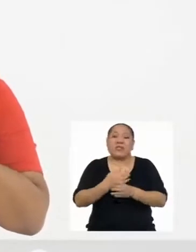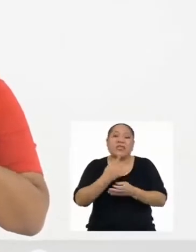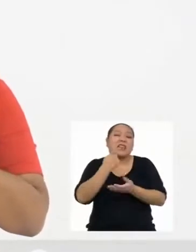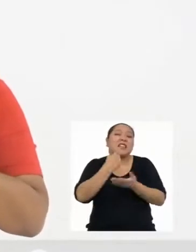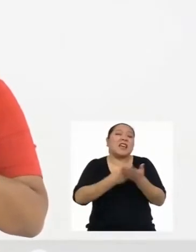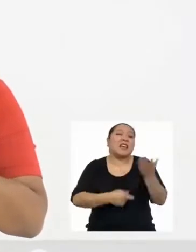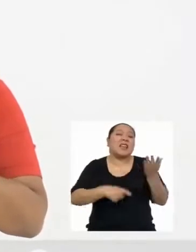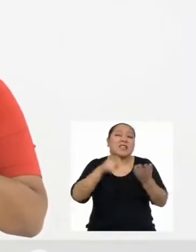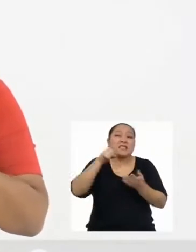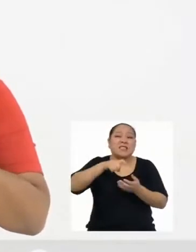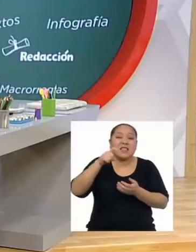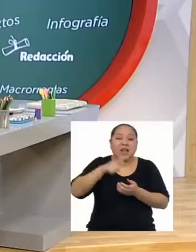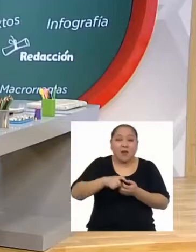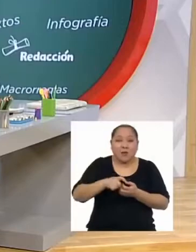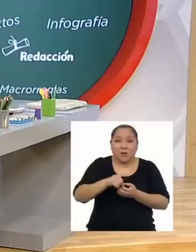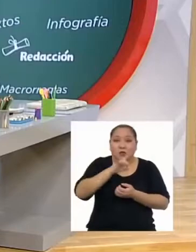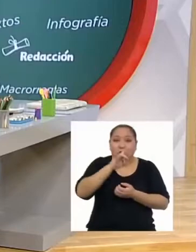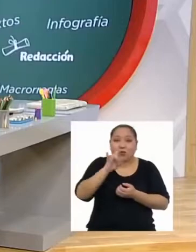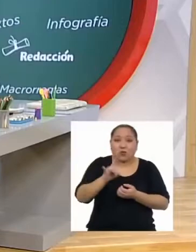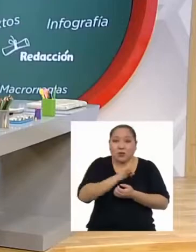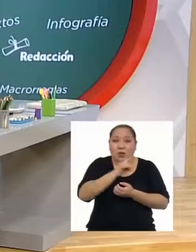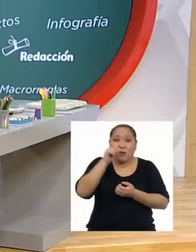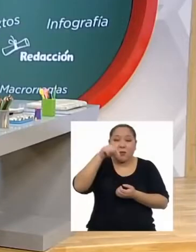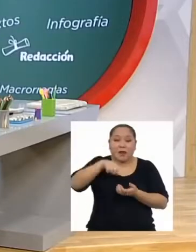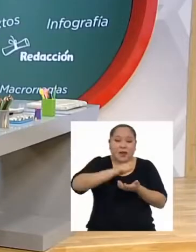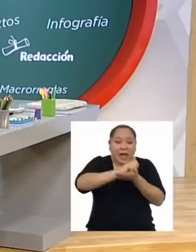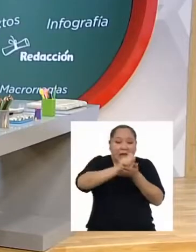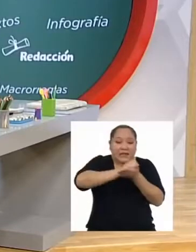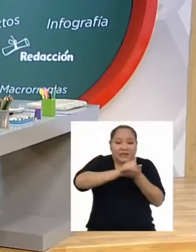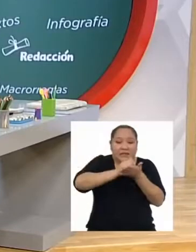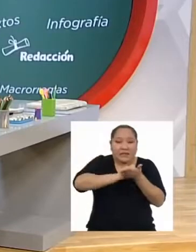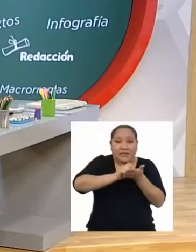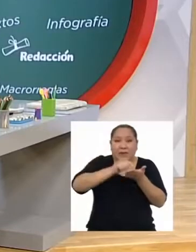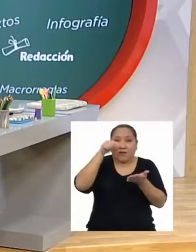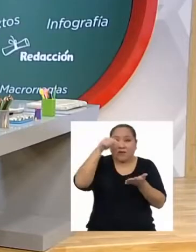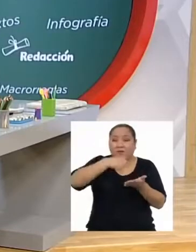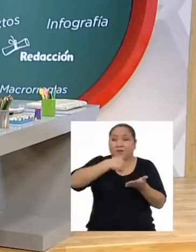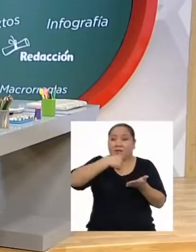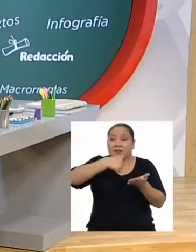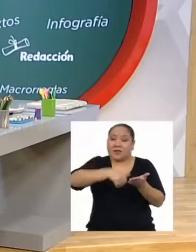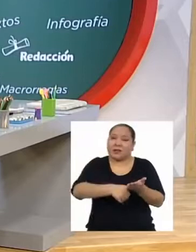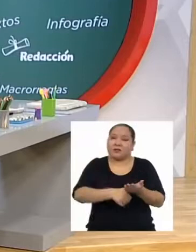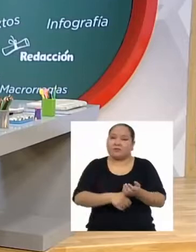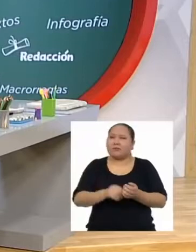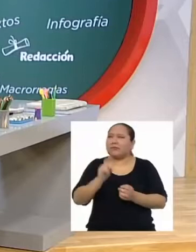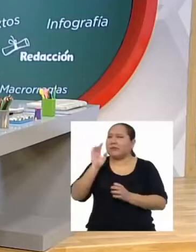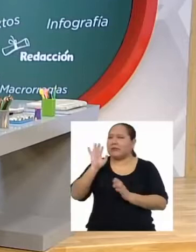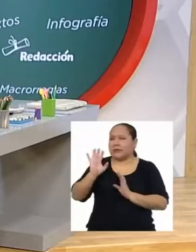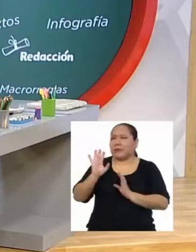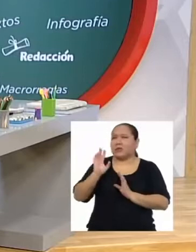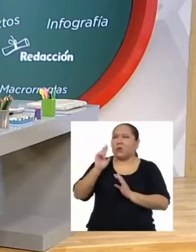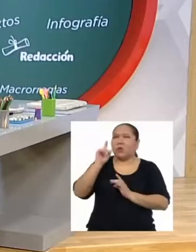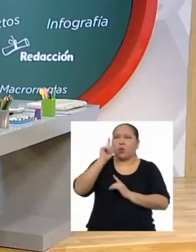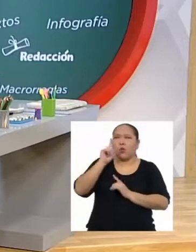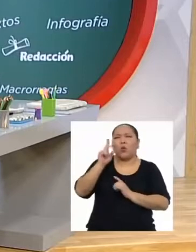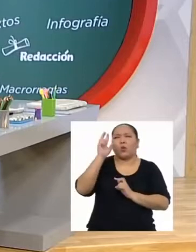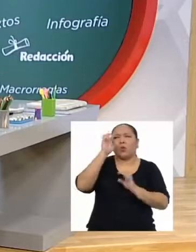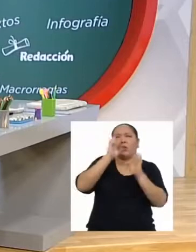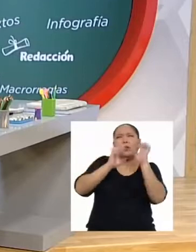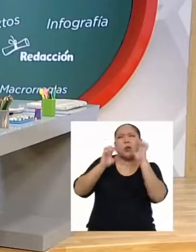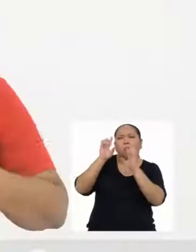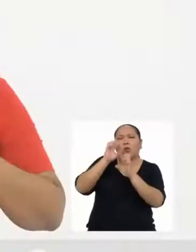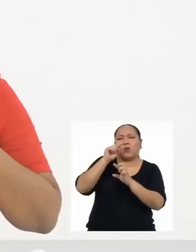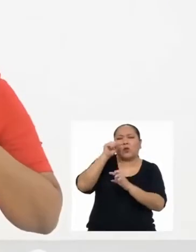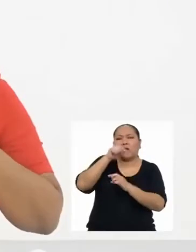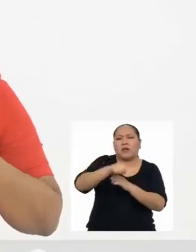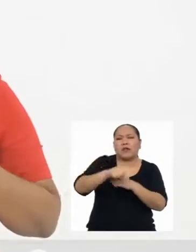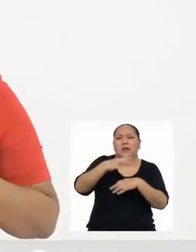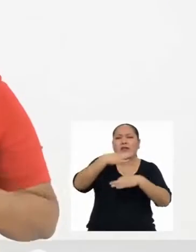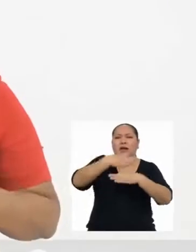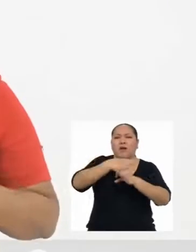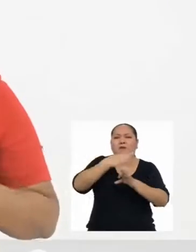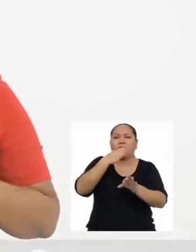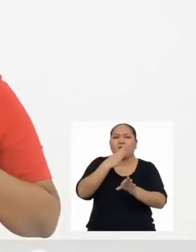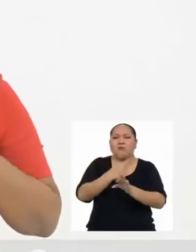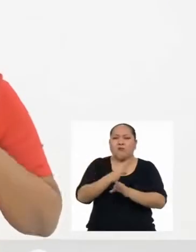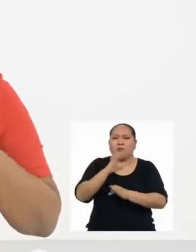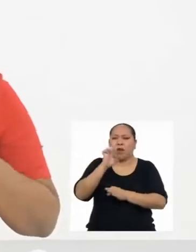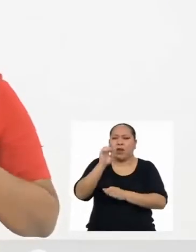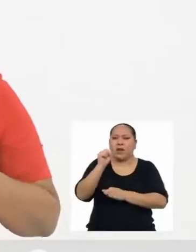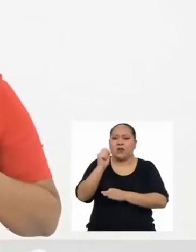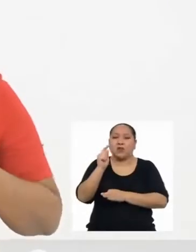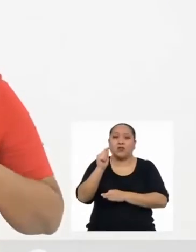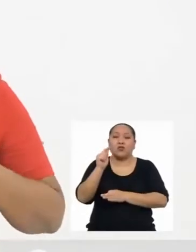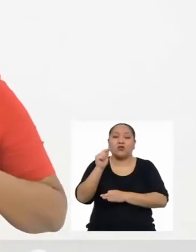cuenta en nuestra carta. Solo tengo una duda respecto a la estructura. No te